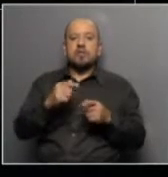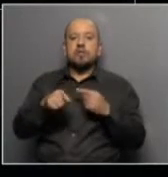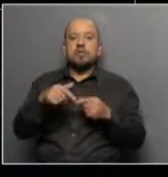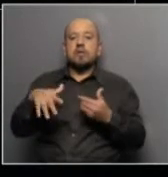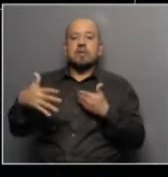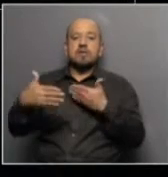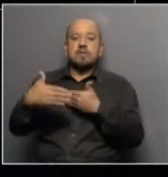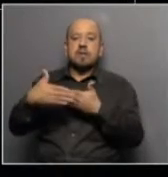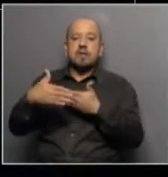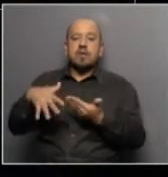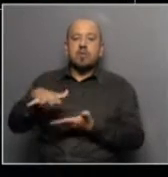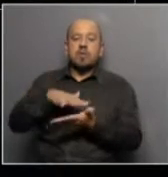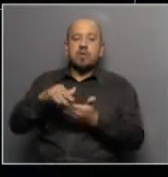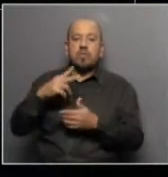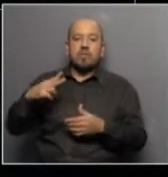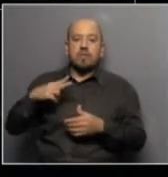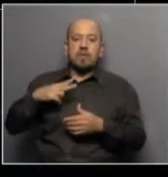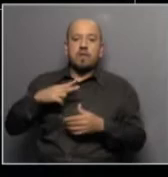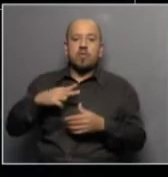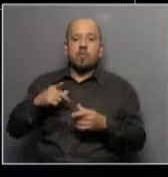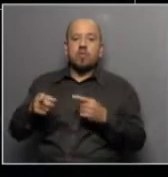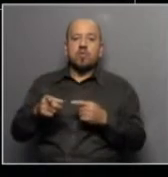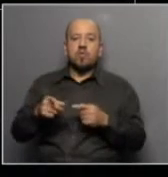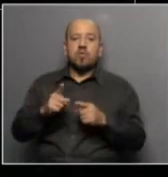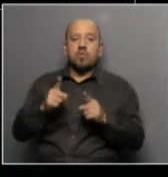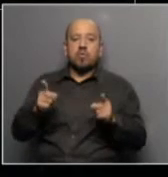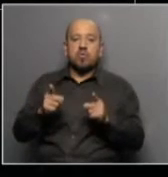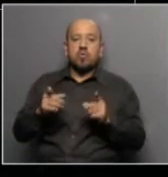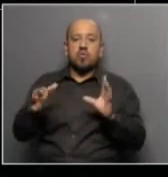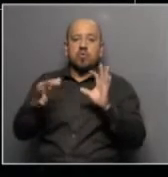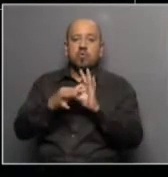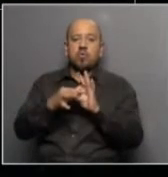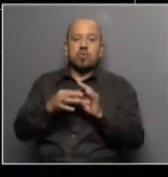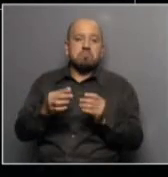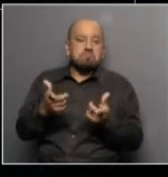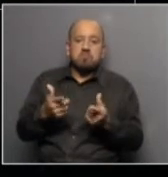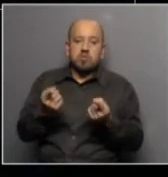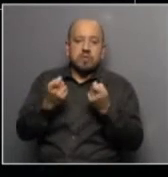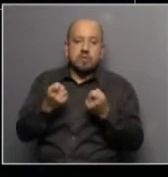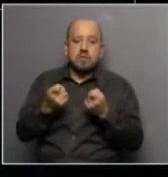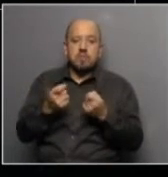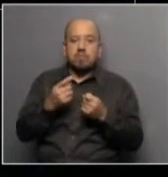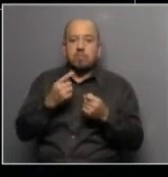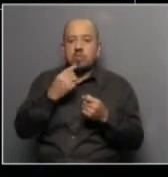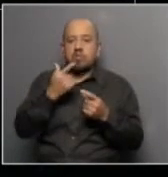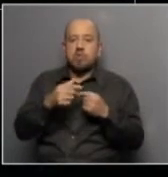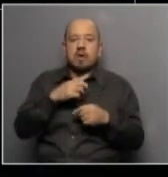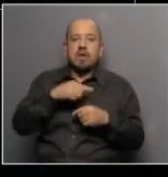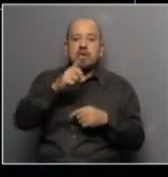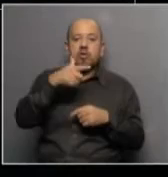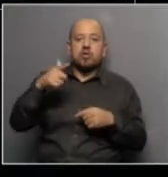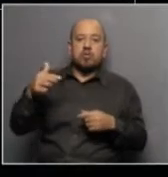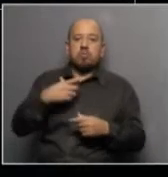los barrios privados, donde hace que la gente no sea necesario vincularse con el exterior, porque bueno, ahí está shopping,